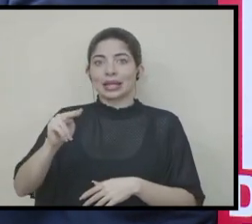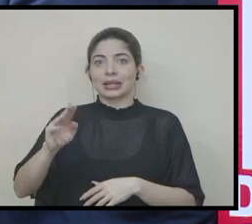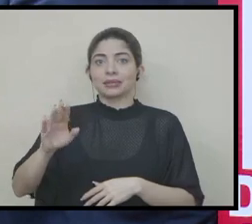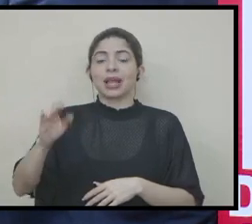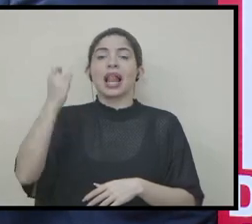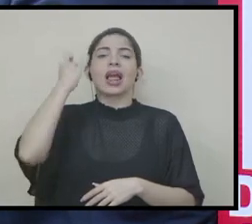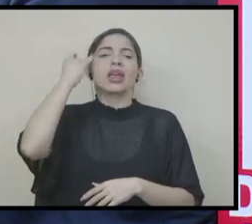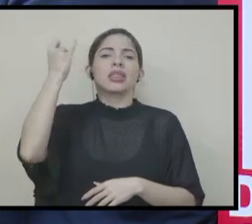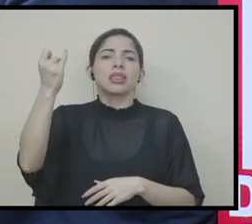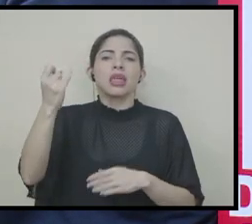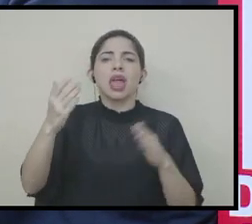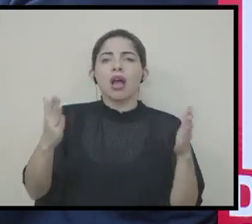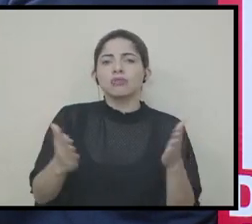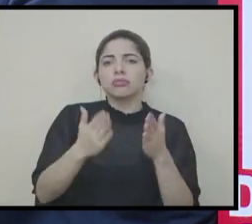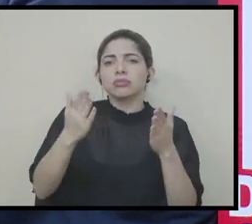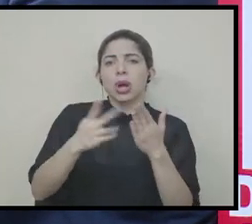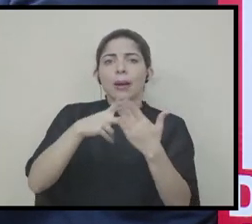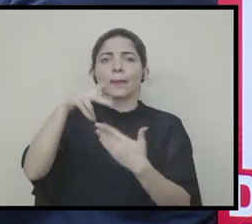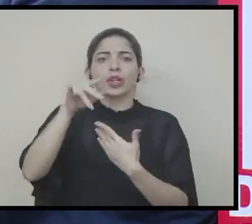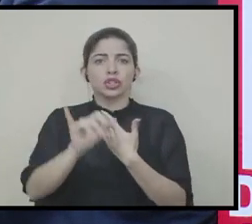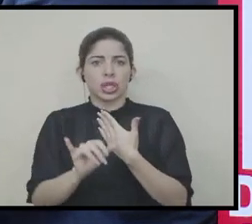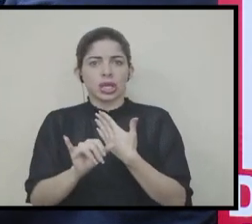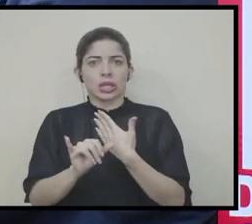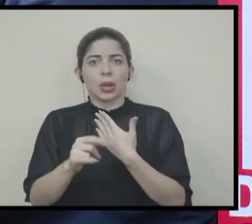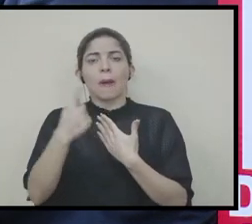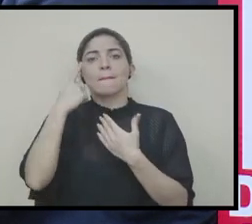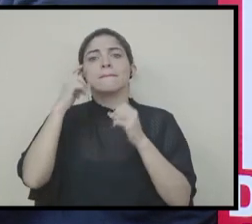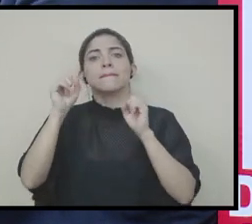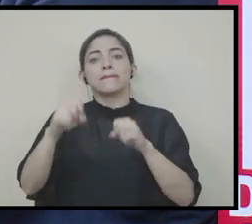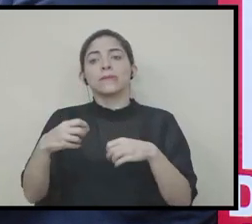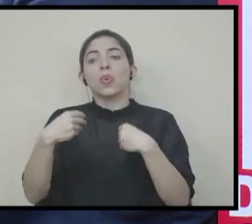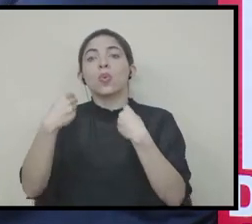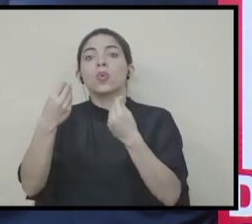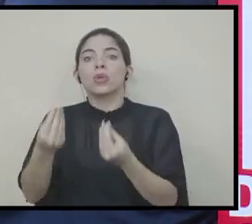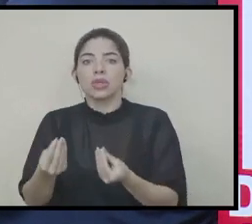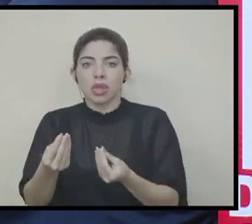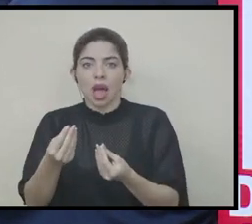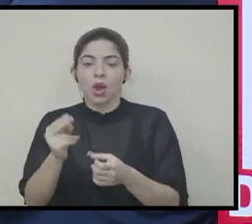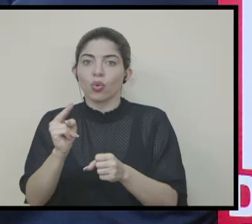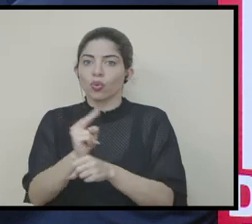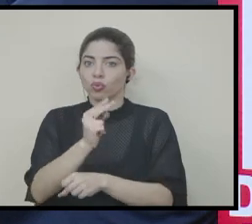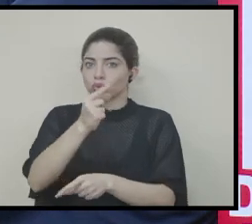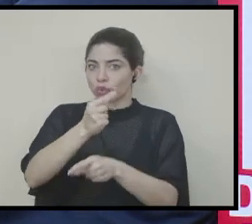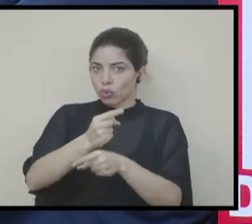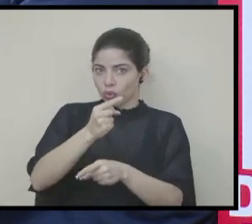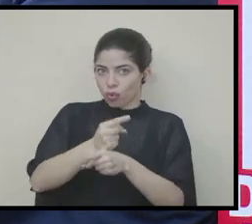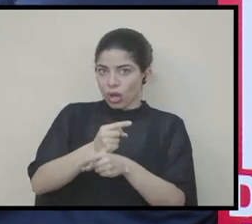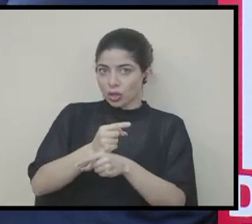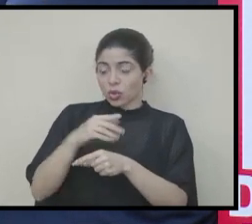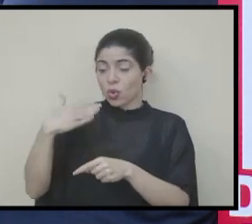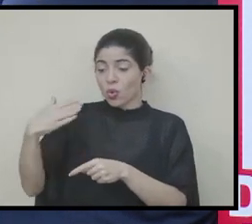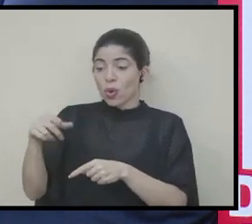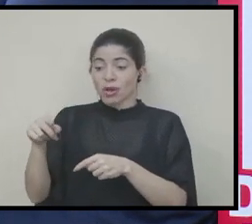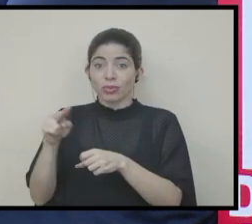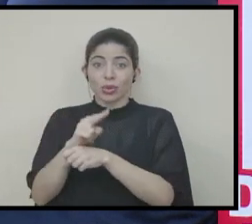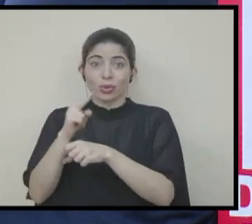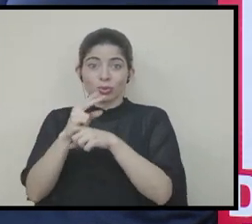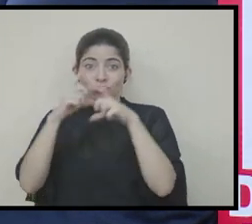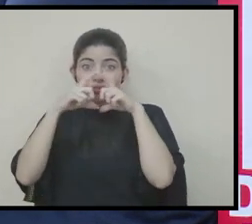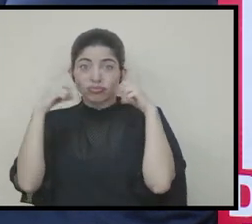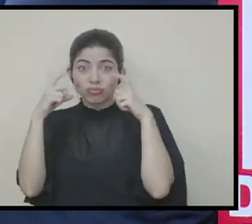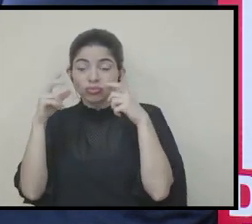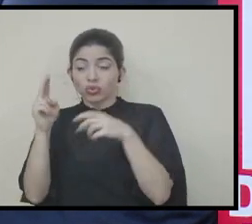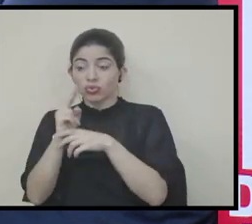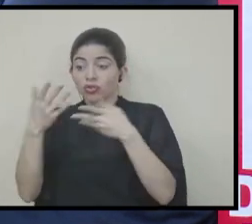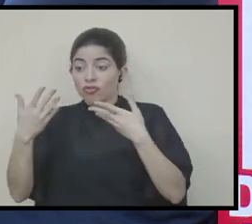la idea es promover un proyecto para darle el buen desecho o un uso correcto al desecho de del equipo